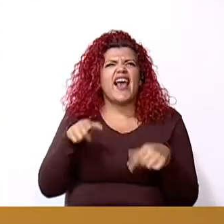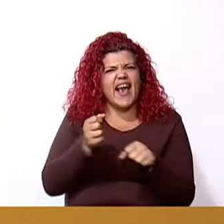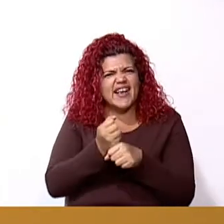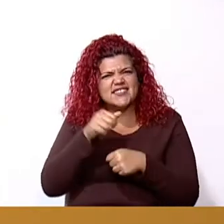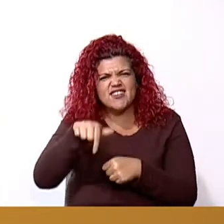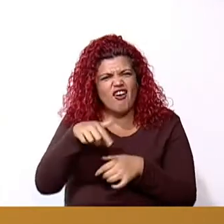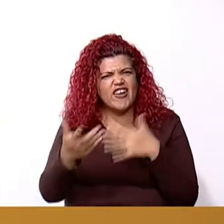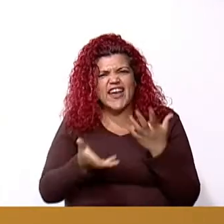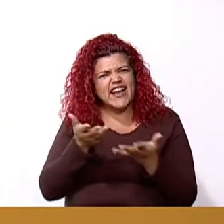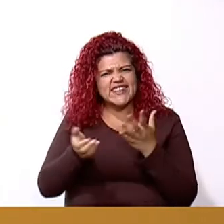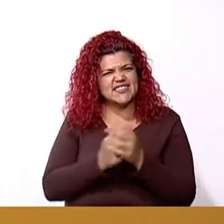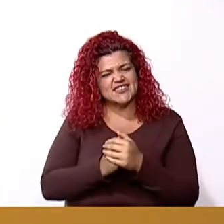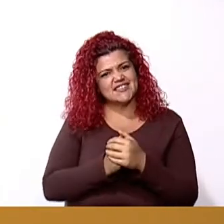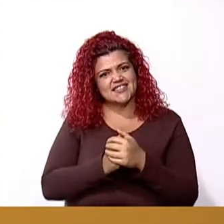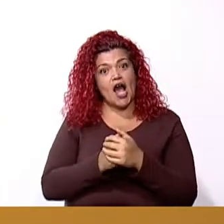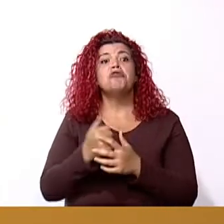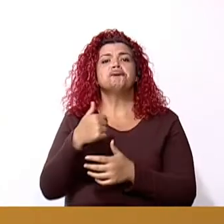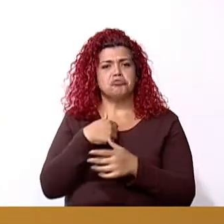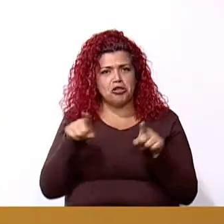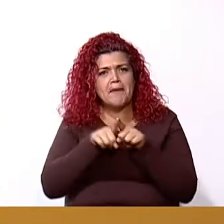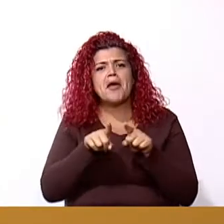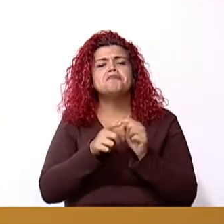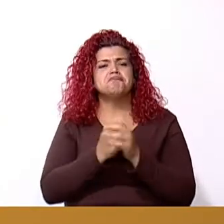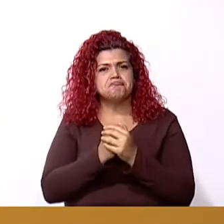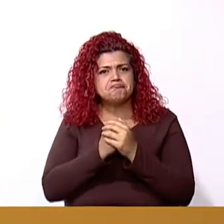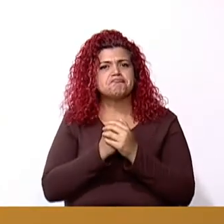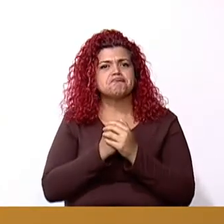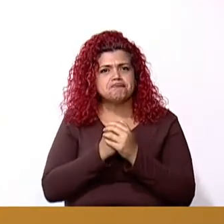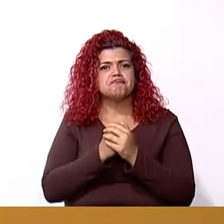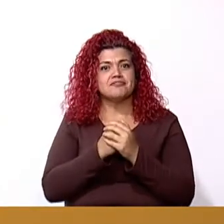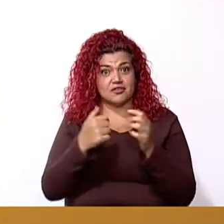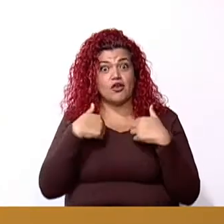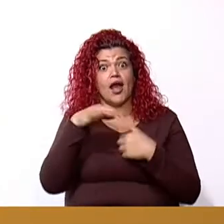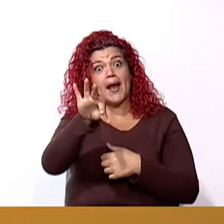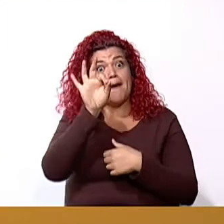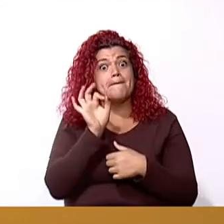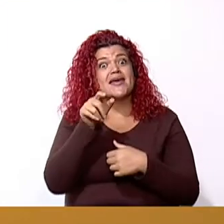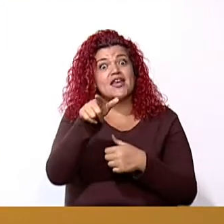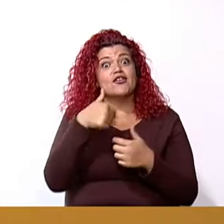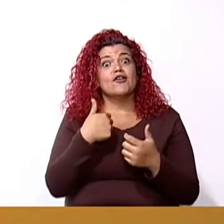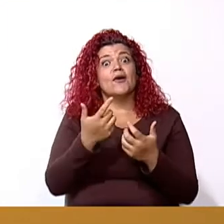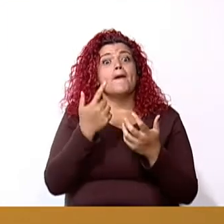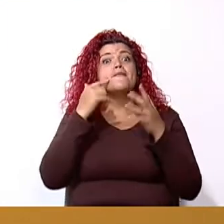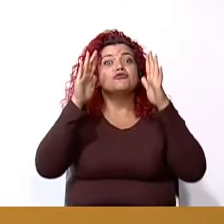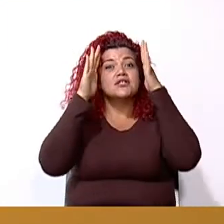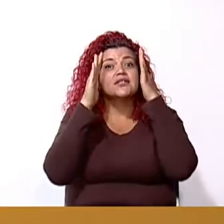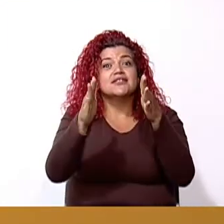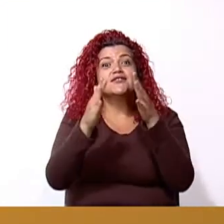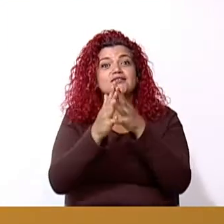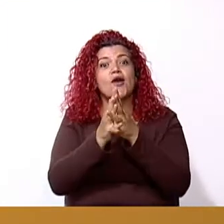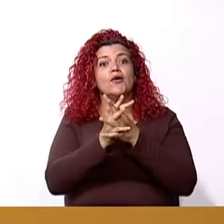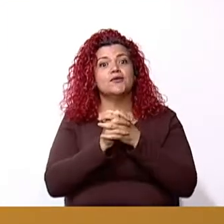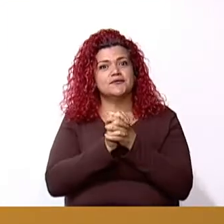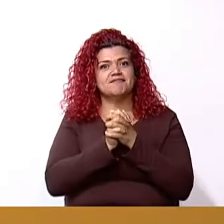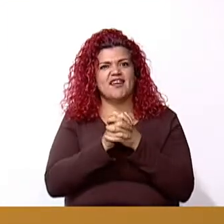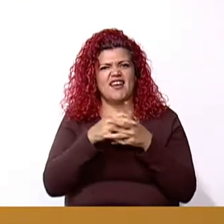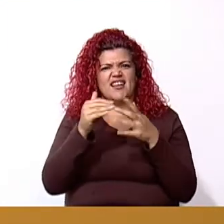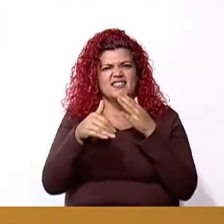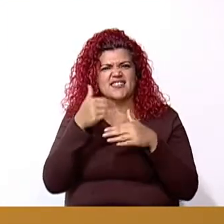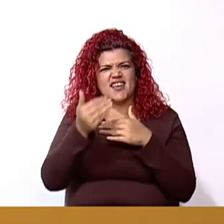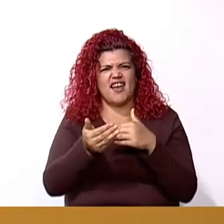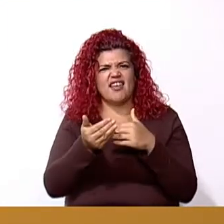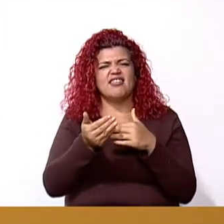trabajar hoy? Yo también. Así que los invito a que presten mucha atención a la